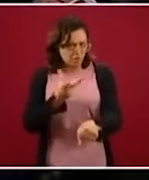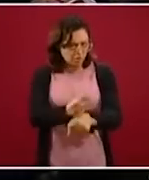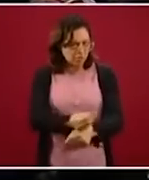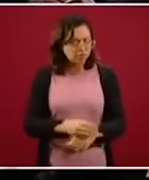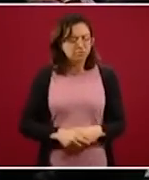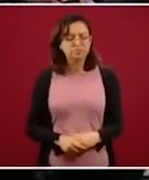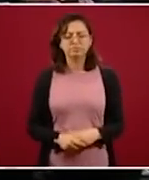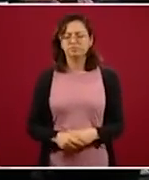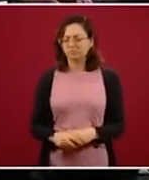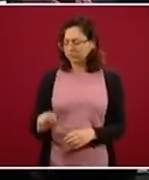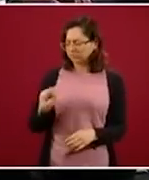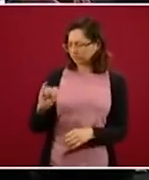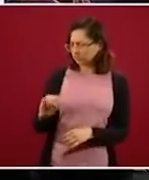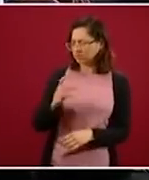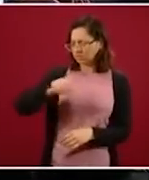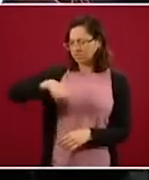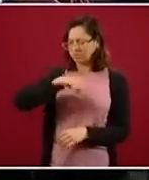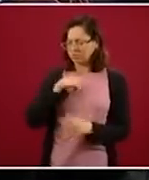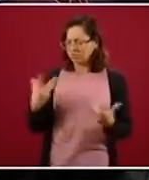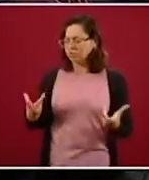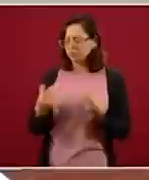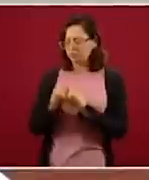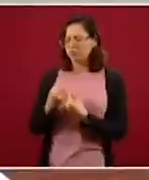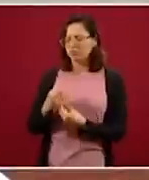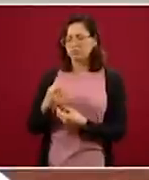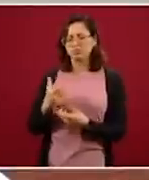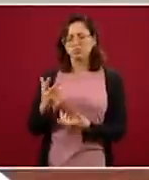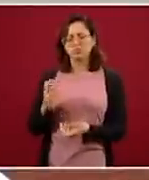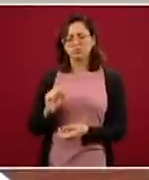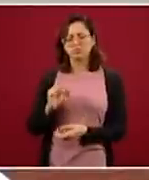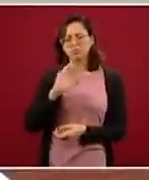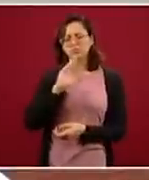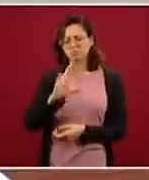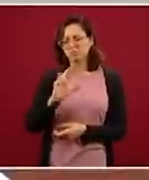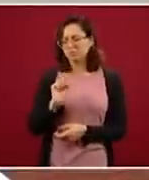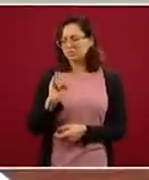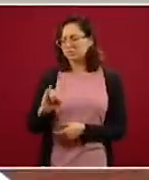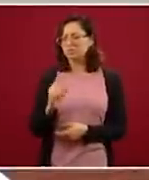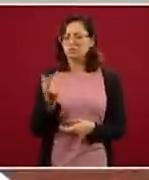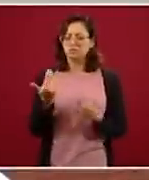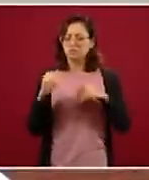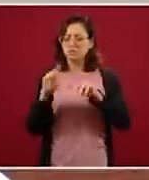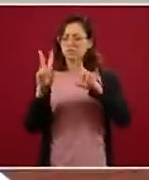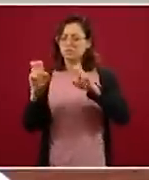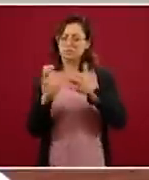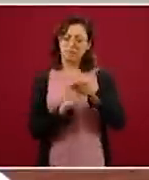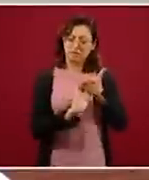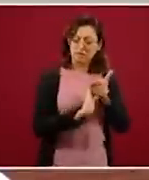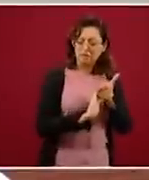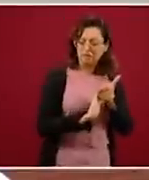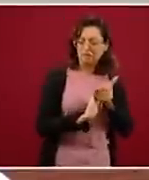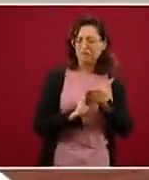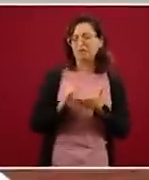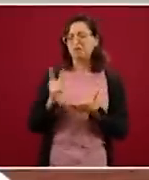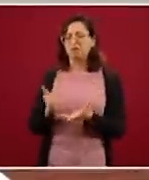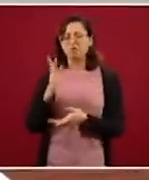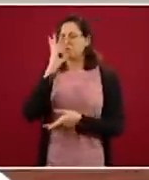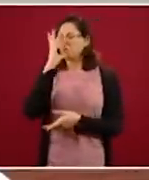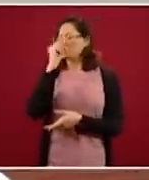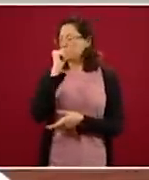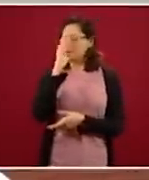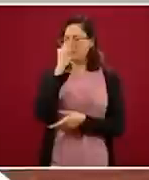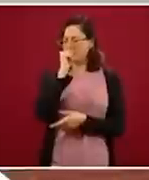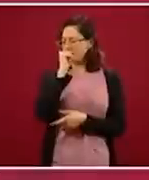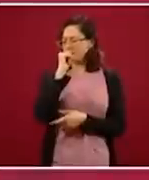sí, estamos trabajando con el SAT respecto a las condonaciones. La posición del presidente ha sido muy clara: no se tiene que generar una